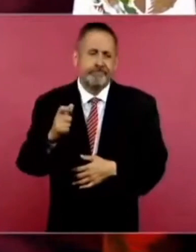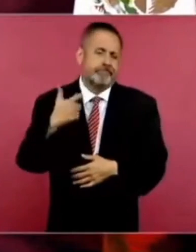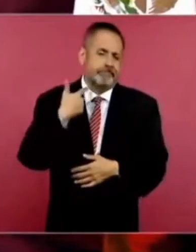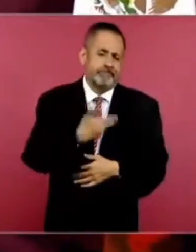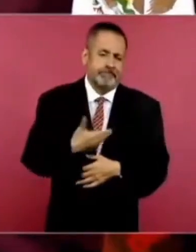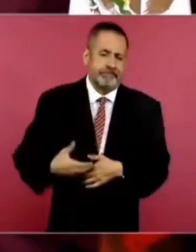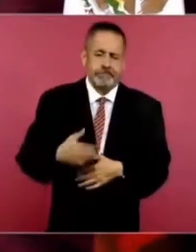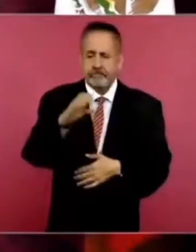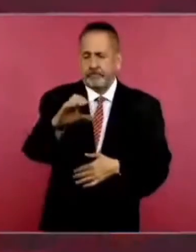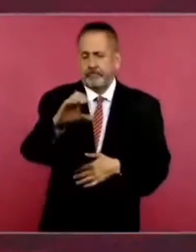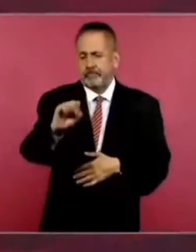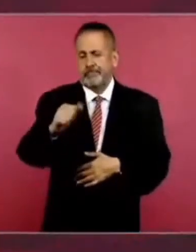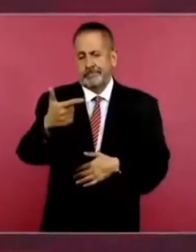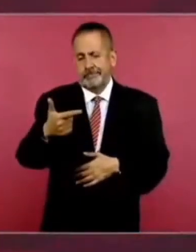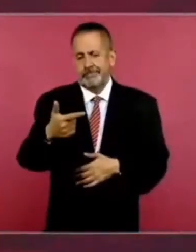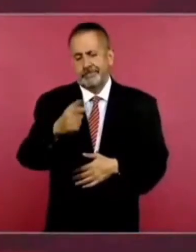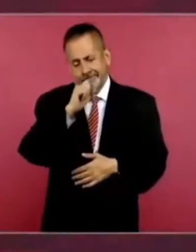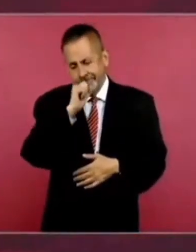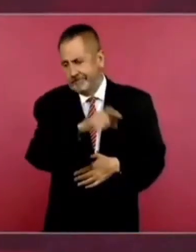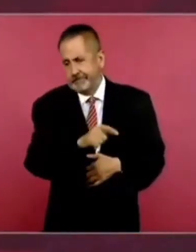en